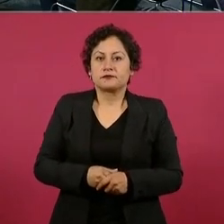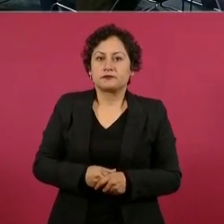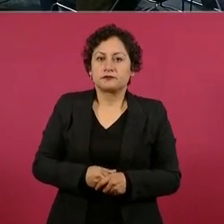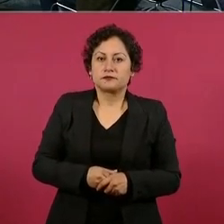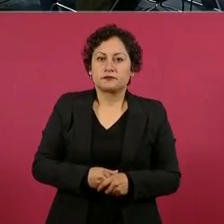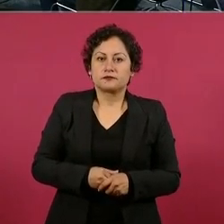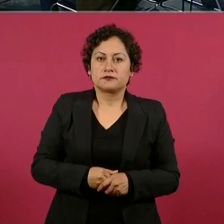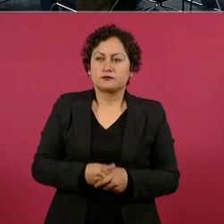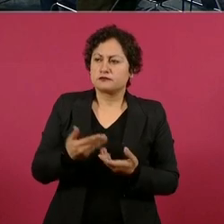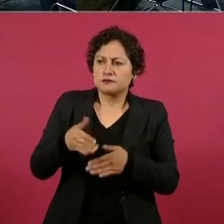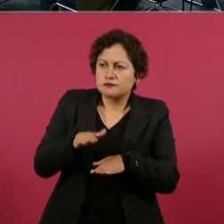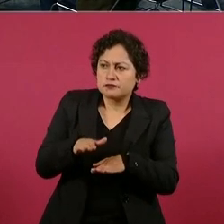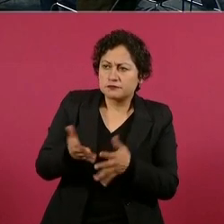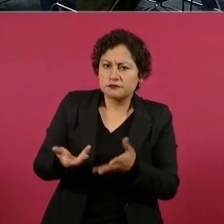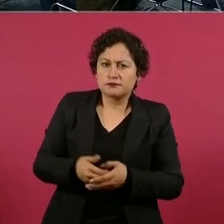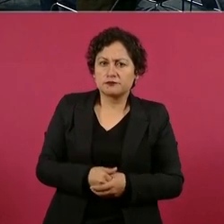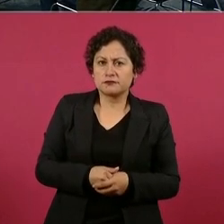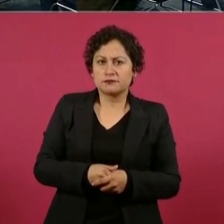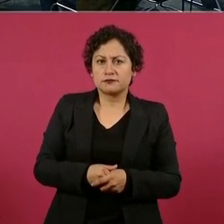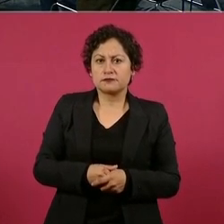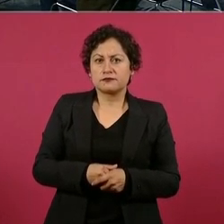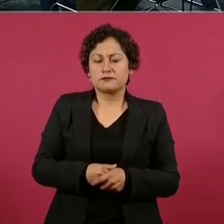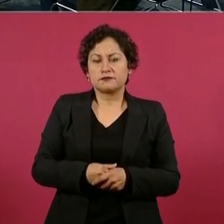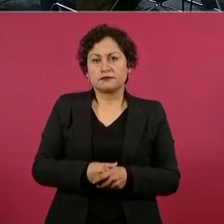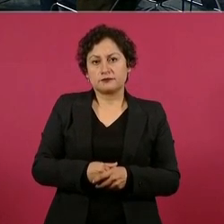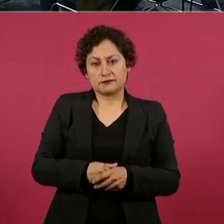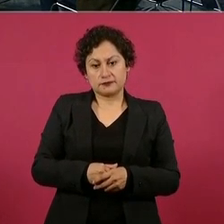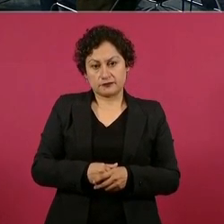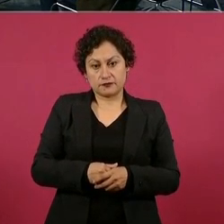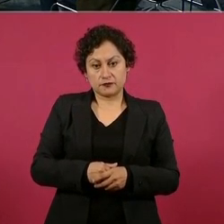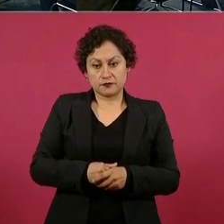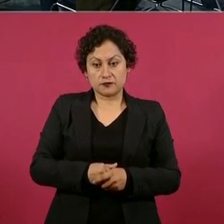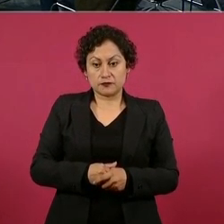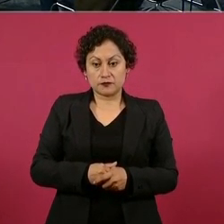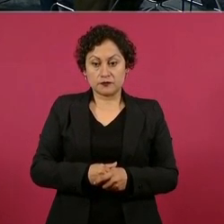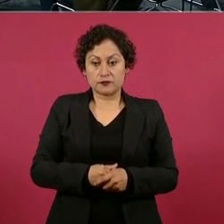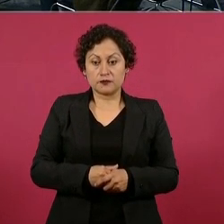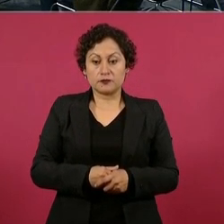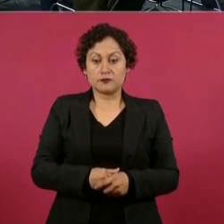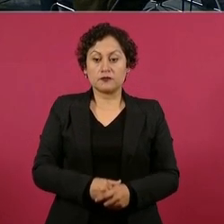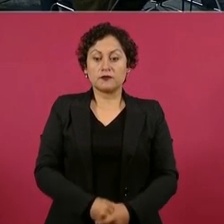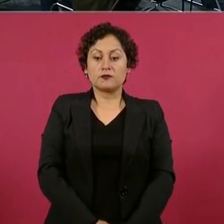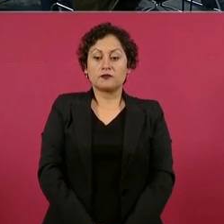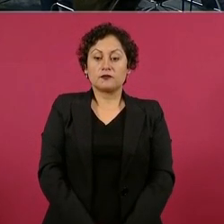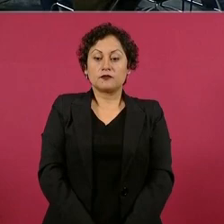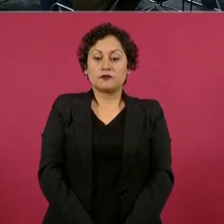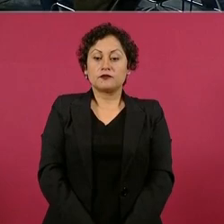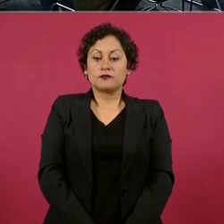¿Sobre? ¿Qué está escribiendo? Yo conocer que está escribiendo un libro de cómo se ha llevado la transición entre